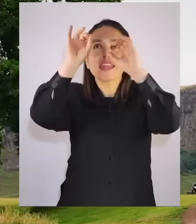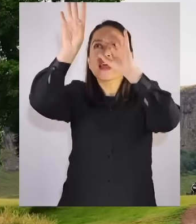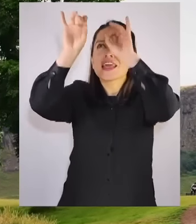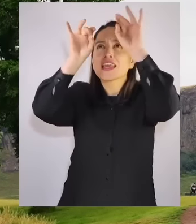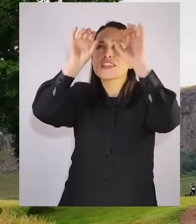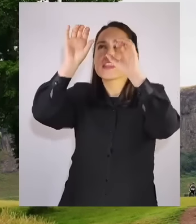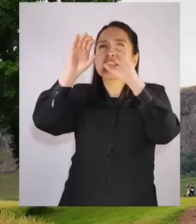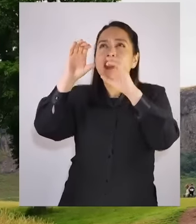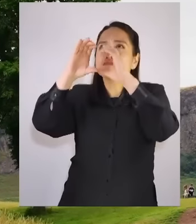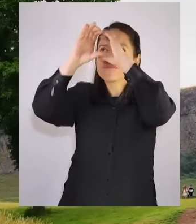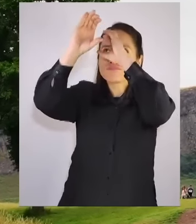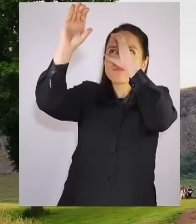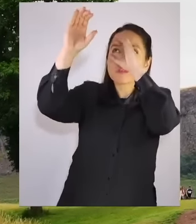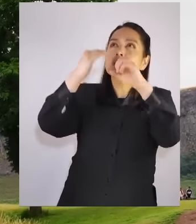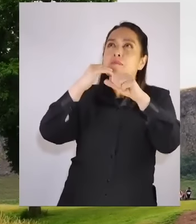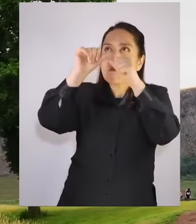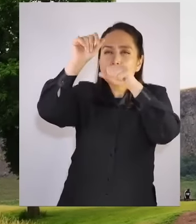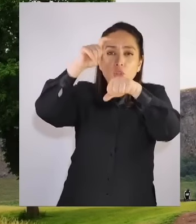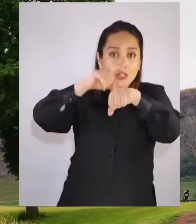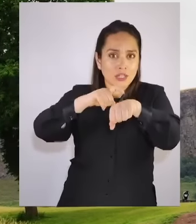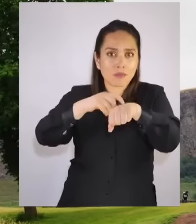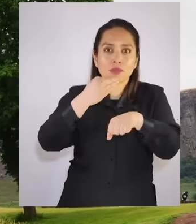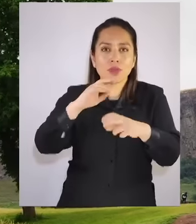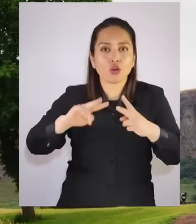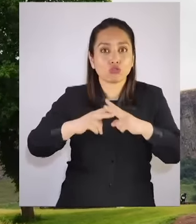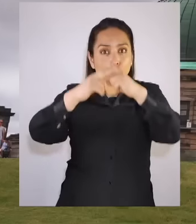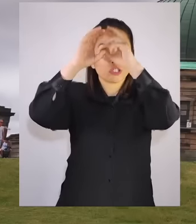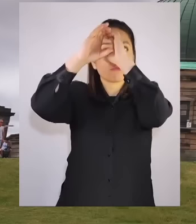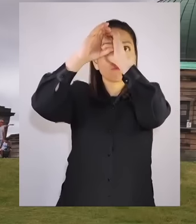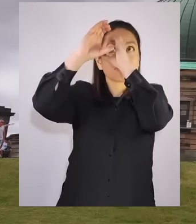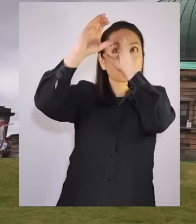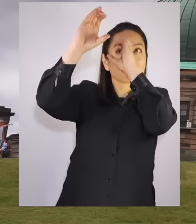estrellas, la medición del tiempo y la confección de telescopios.